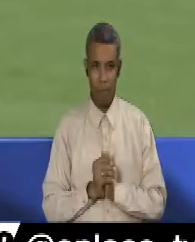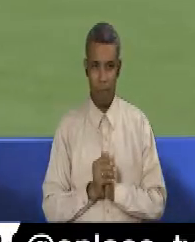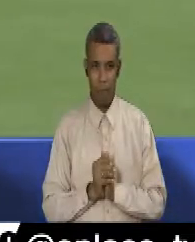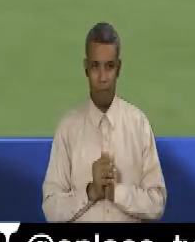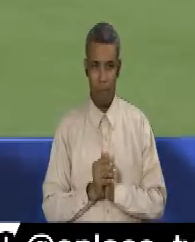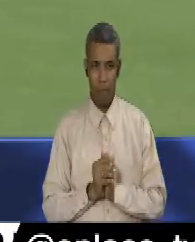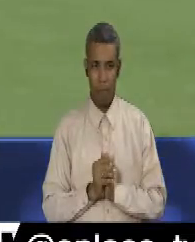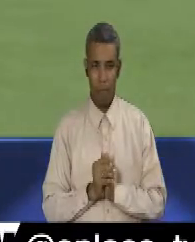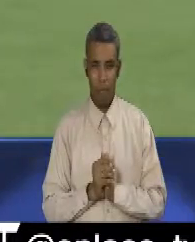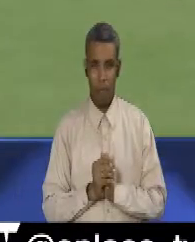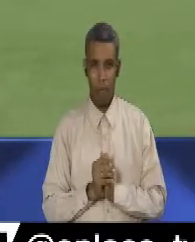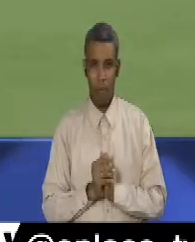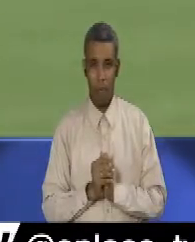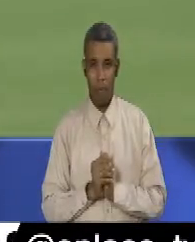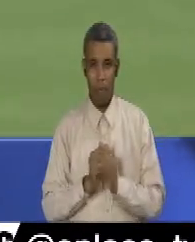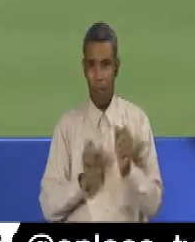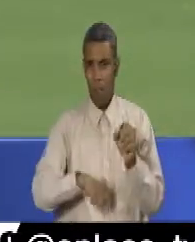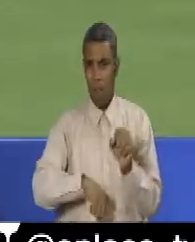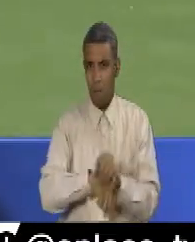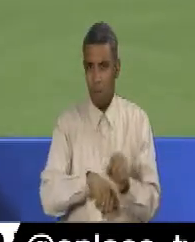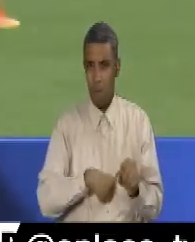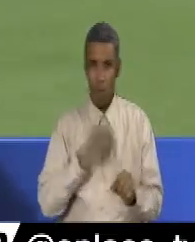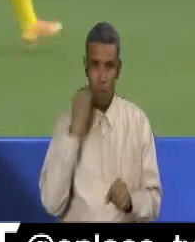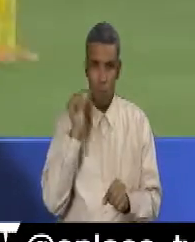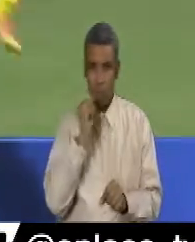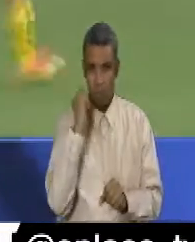triangular amistoso de fútbol femenino.